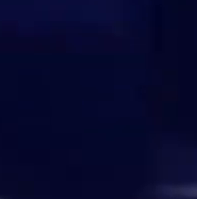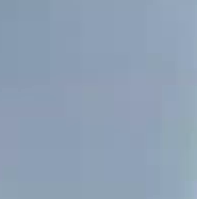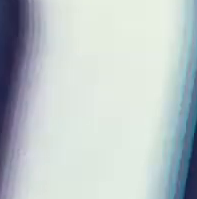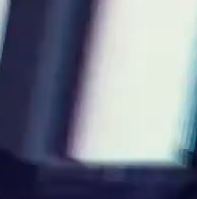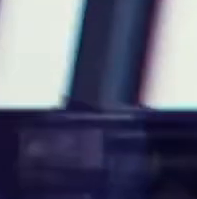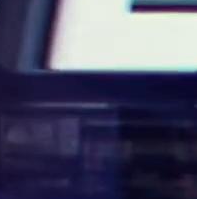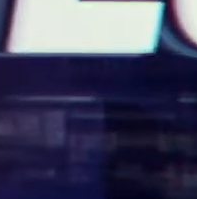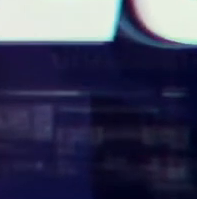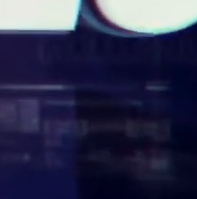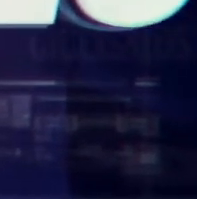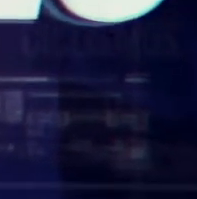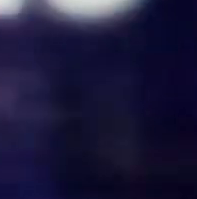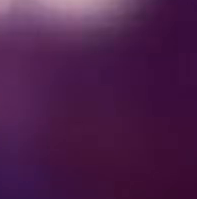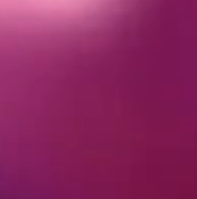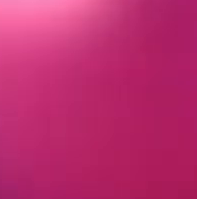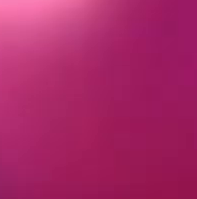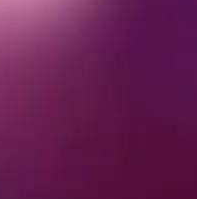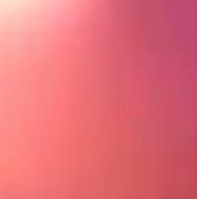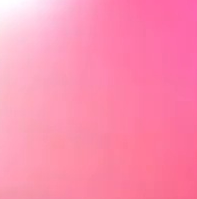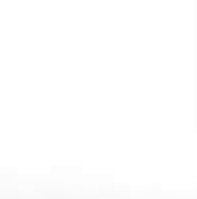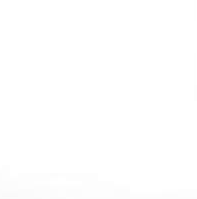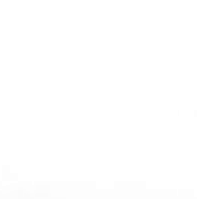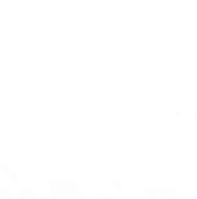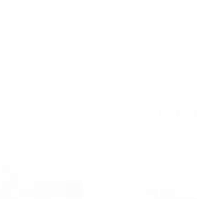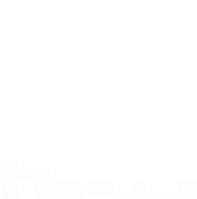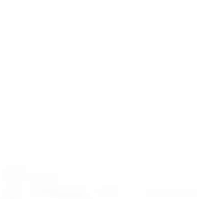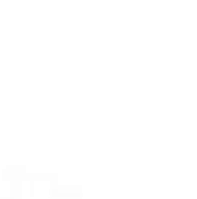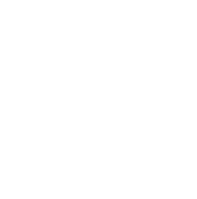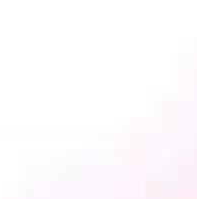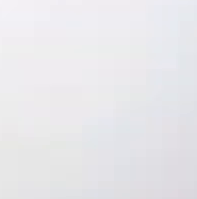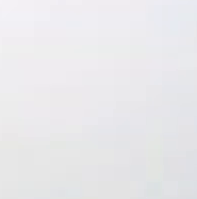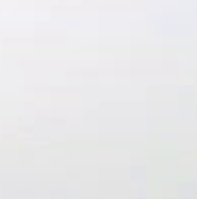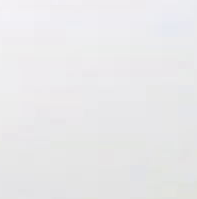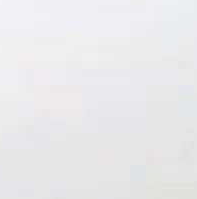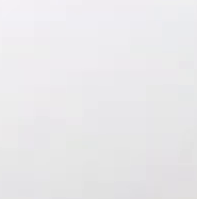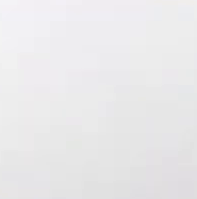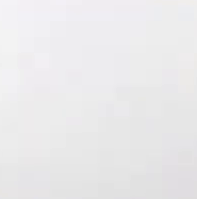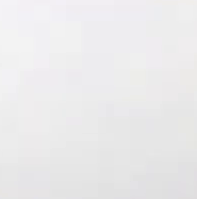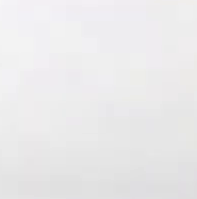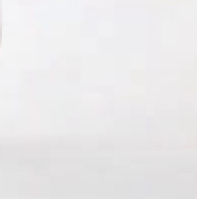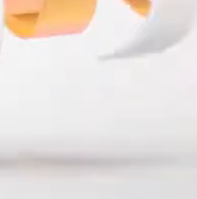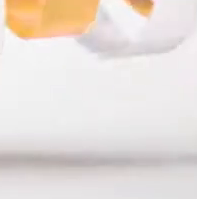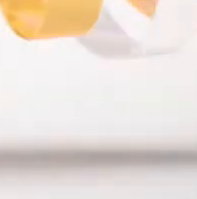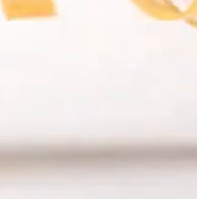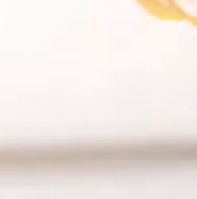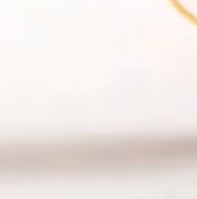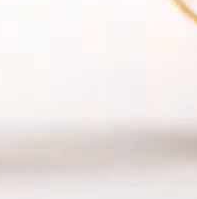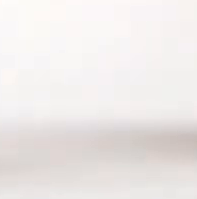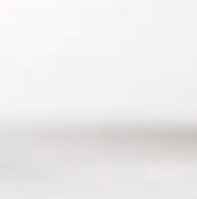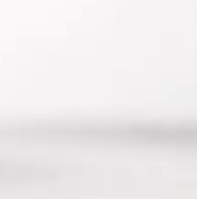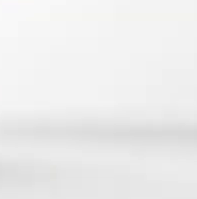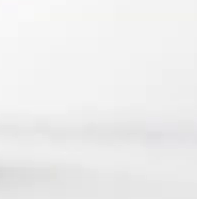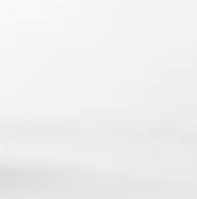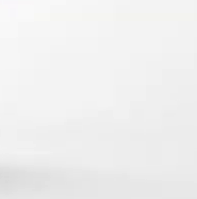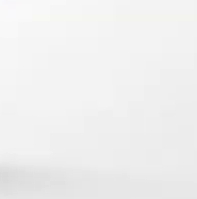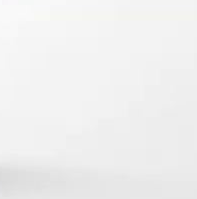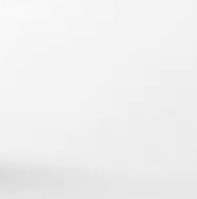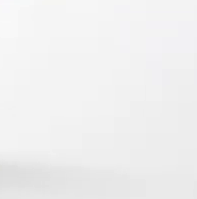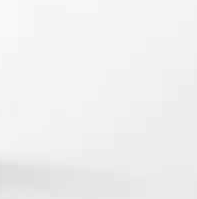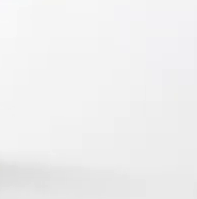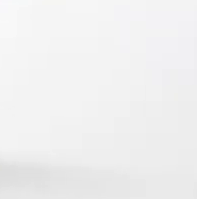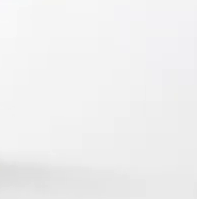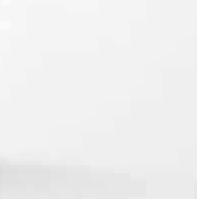Las jugadas más limpias del deporte llegan gracias a Biota. Barranca Bermeja, con Biota siempre